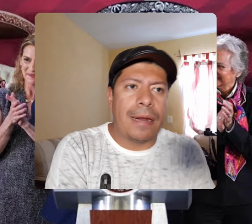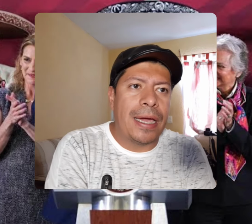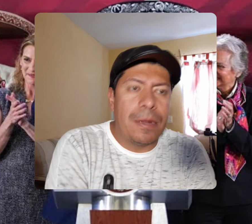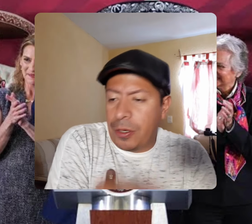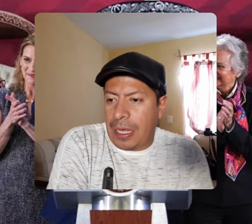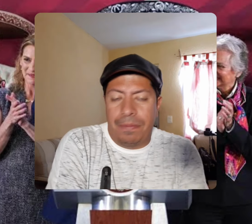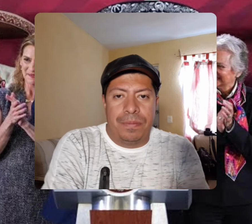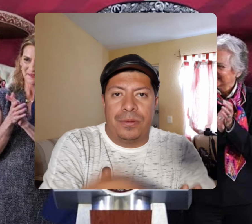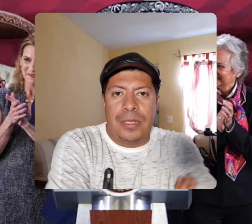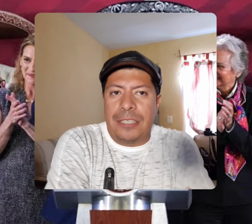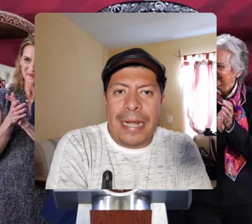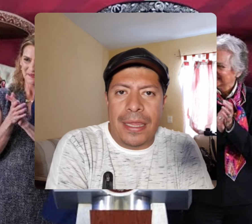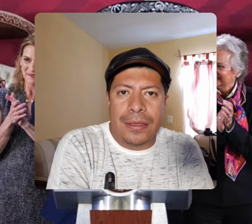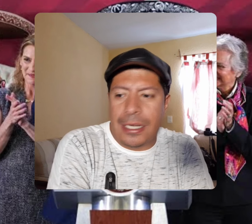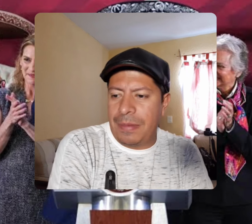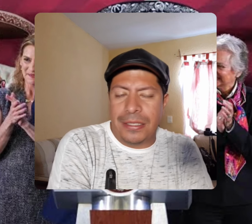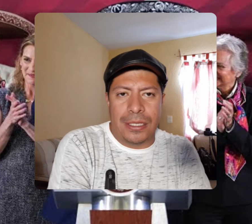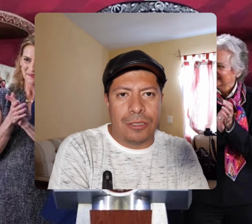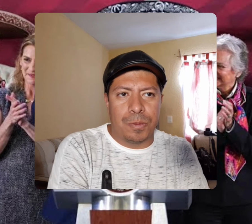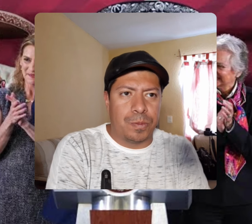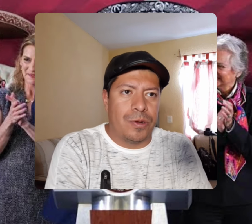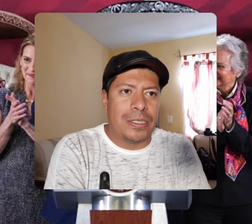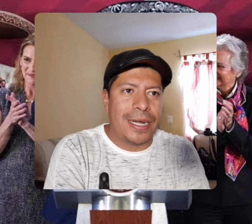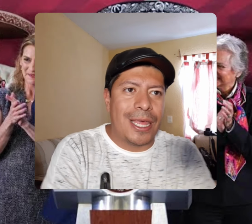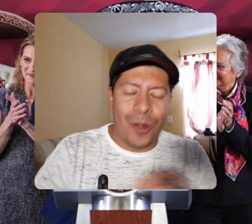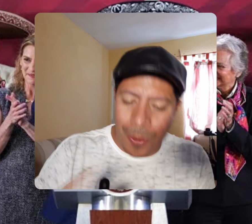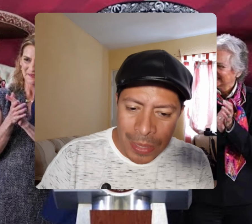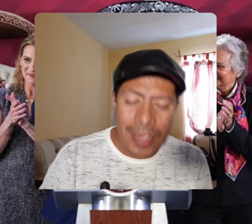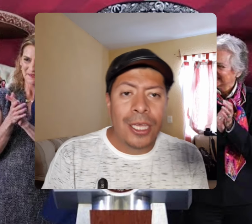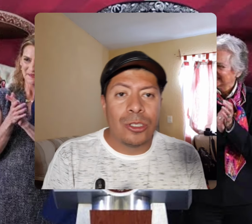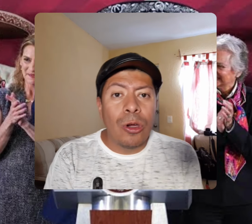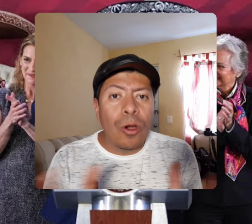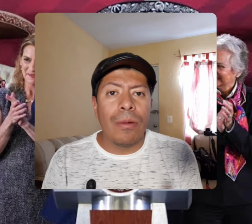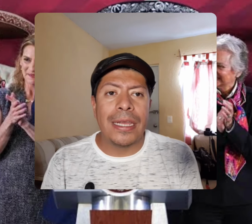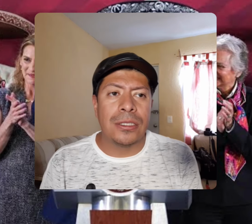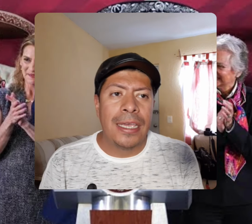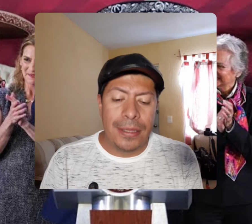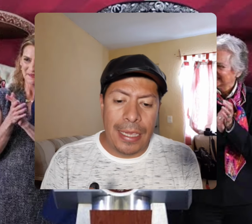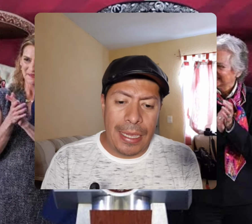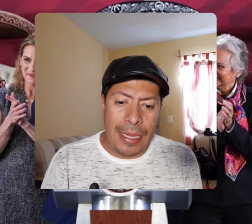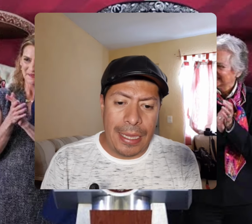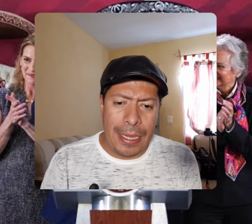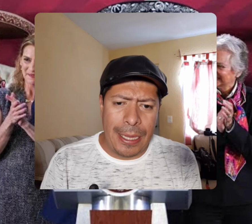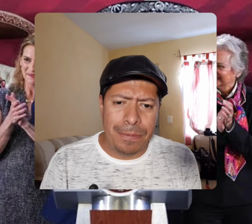de trabajar porque pues les van a dar 3,600 pesos por no hacer nada. No, son jóvenes,